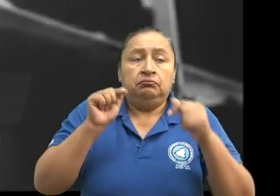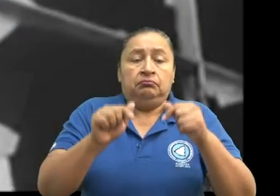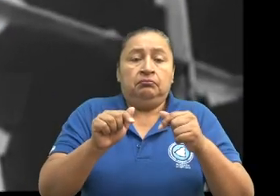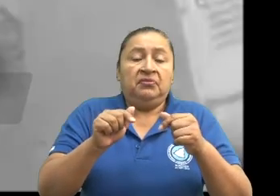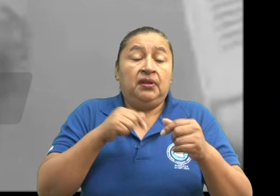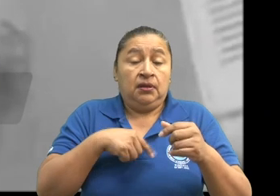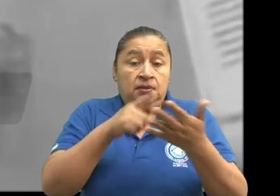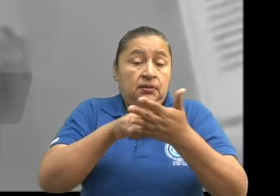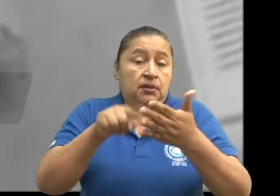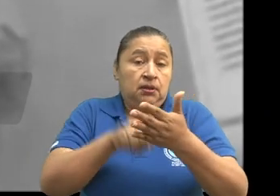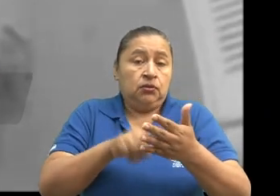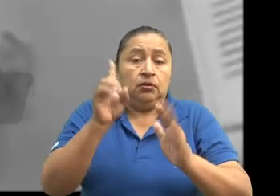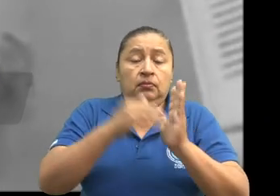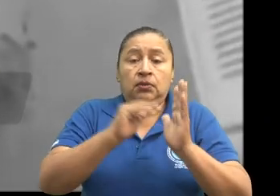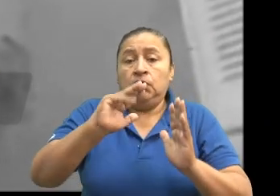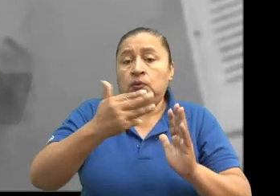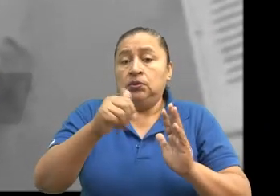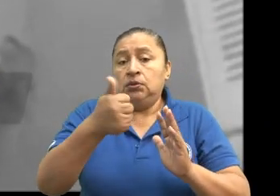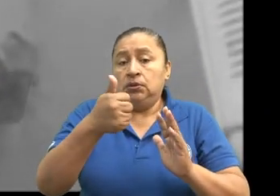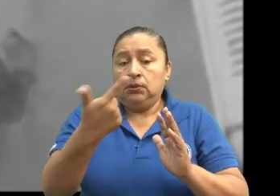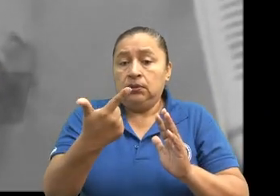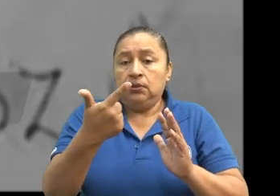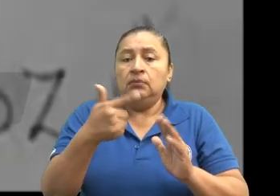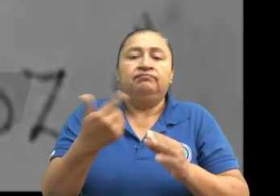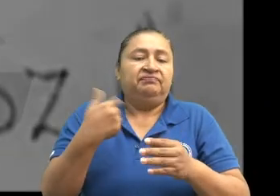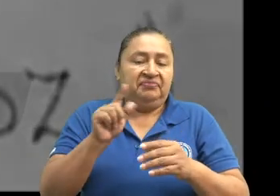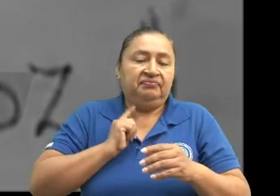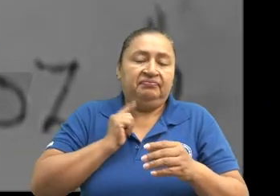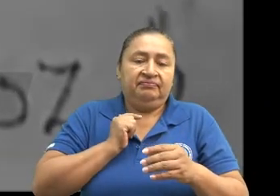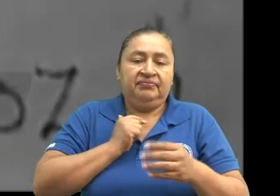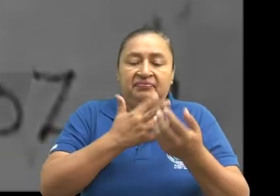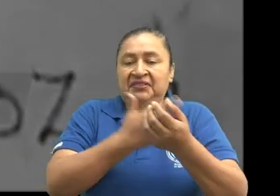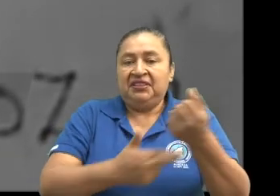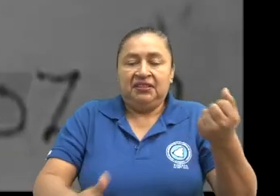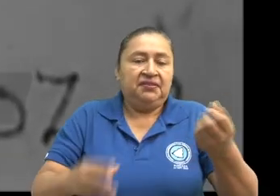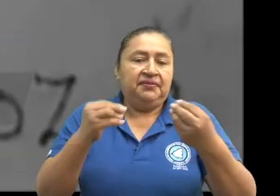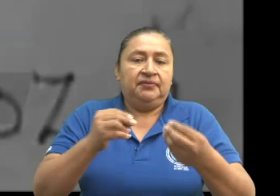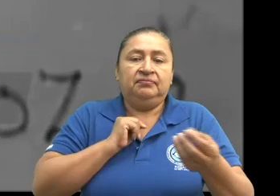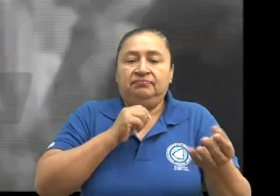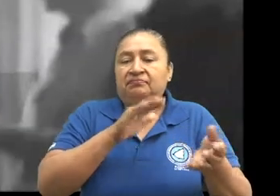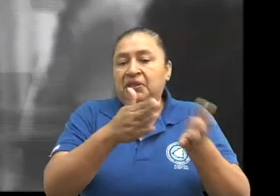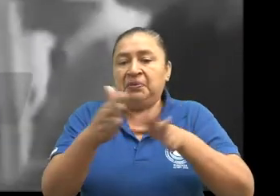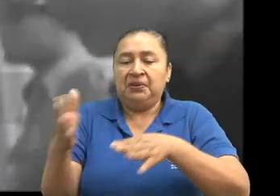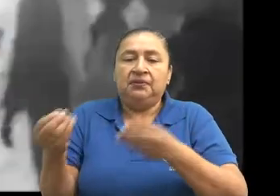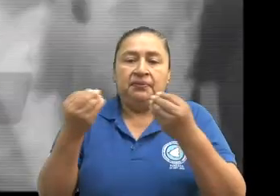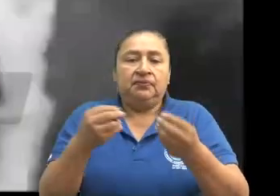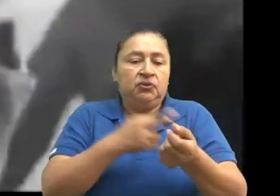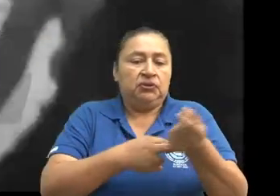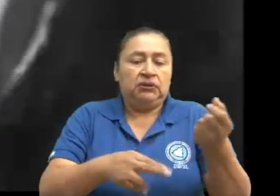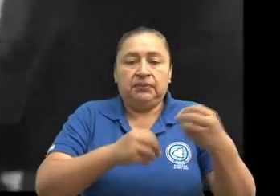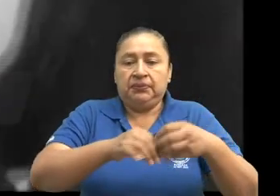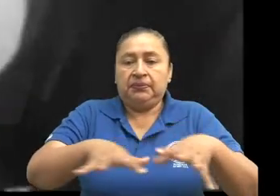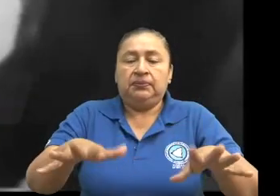esa elección del 67, pues, está antecedida de toda esta masacre, de toda esta sangre